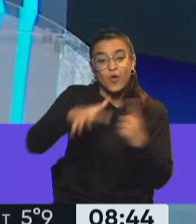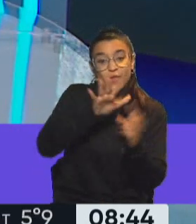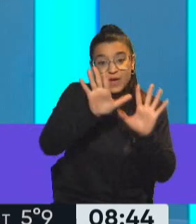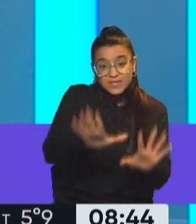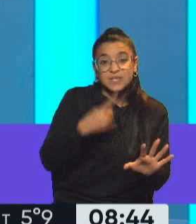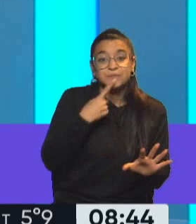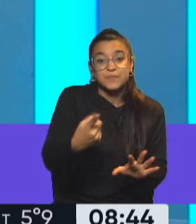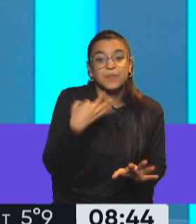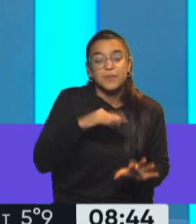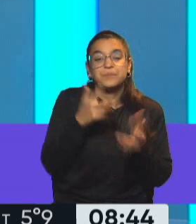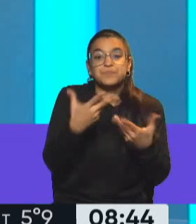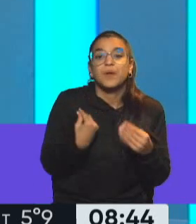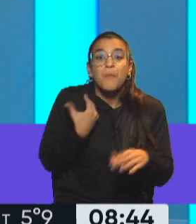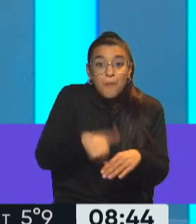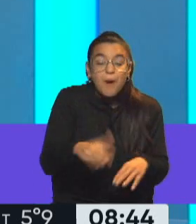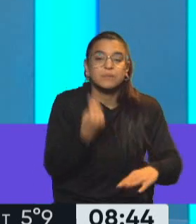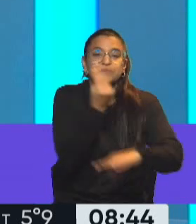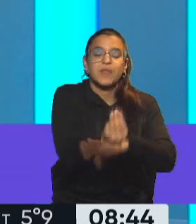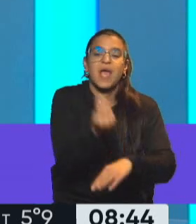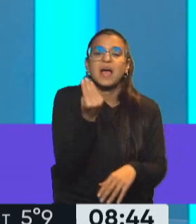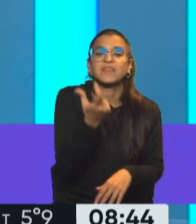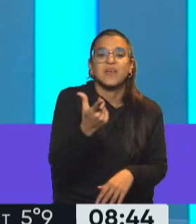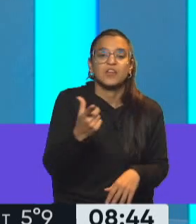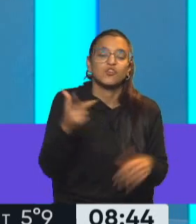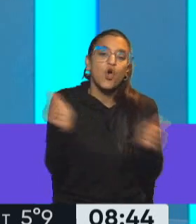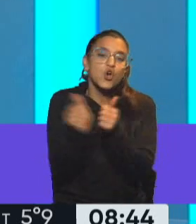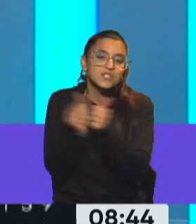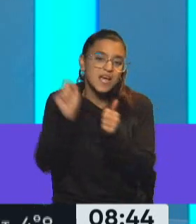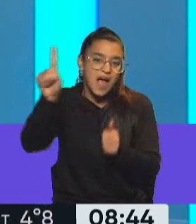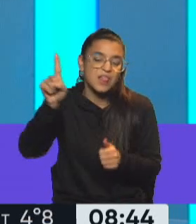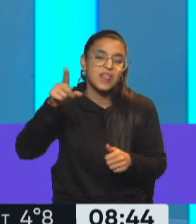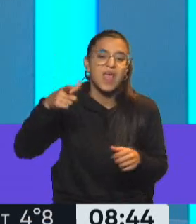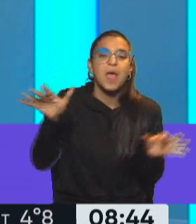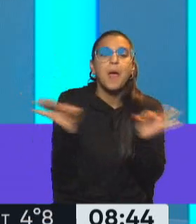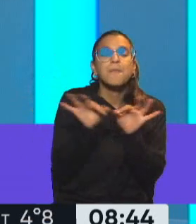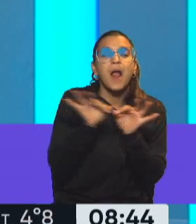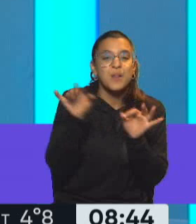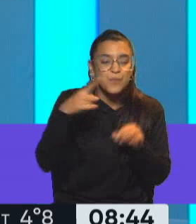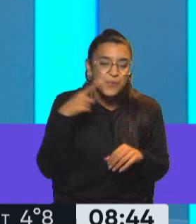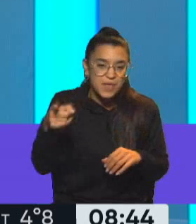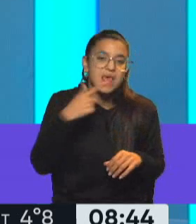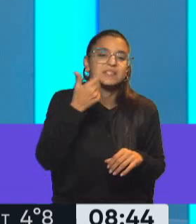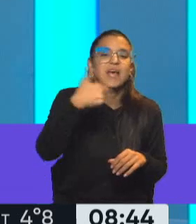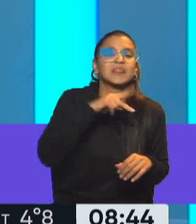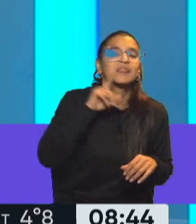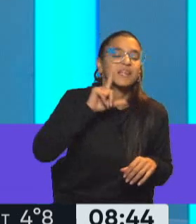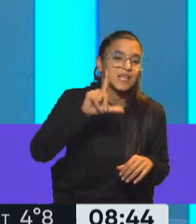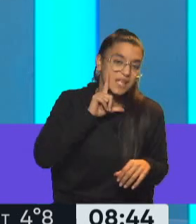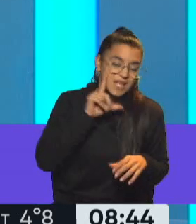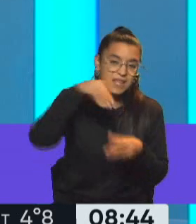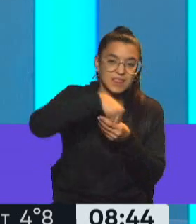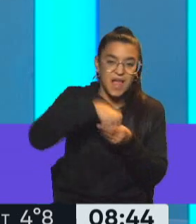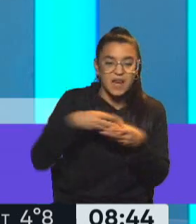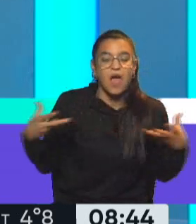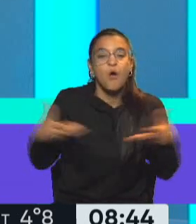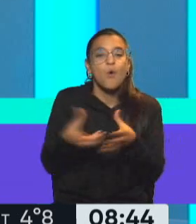hay que decir, se propone como candidato a concejal de Malvinas Argentinas con la lista que encabeza Diego Santilli en la interna de